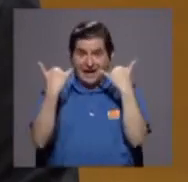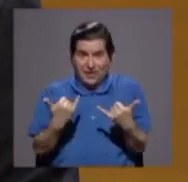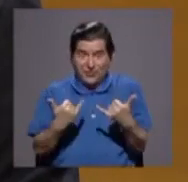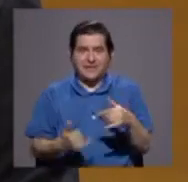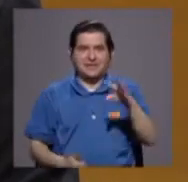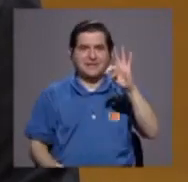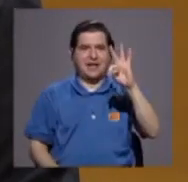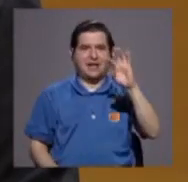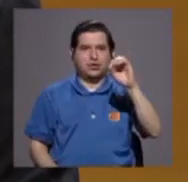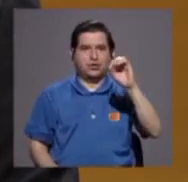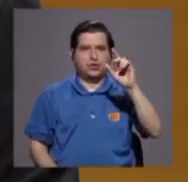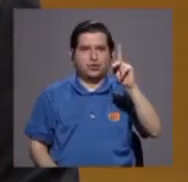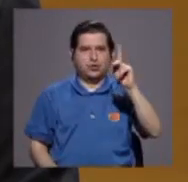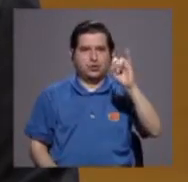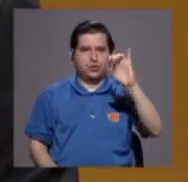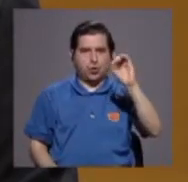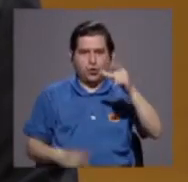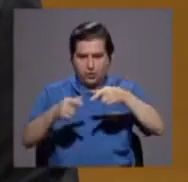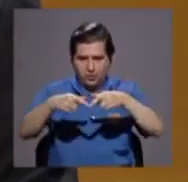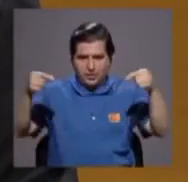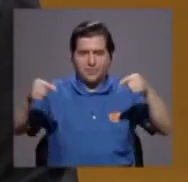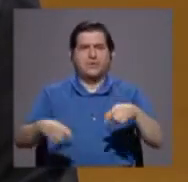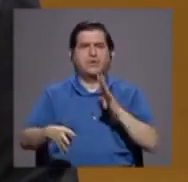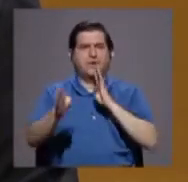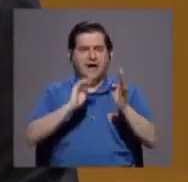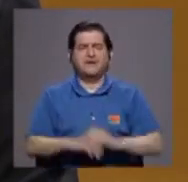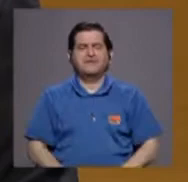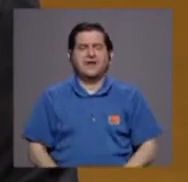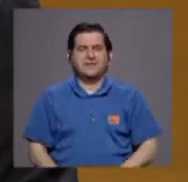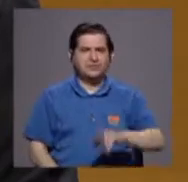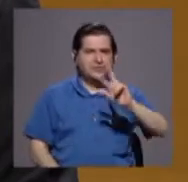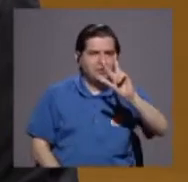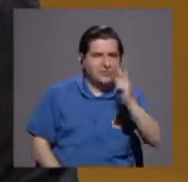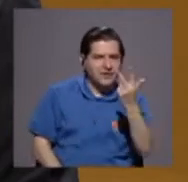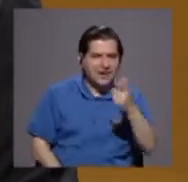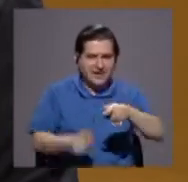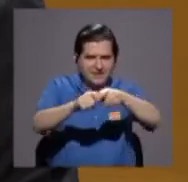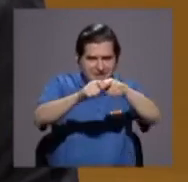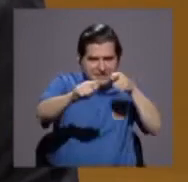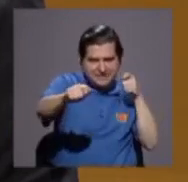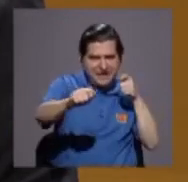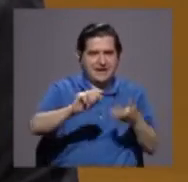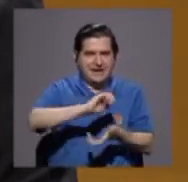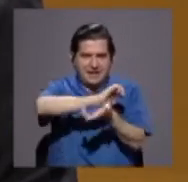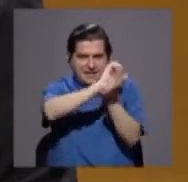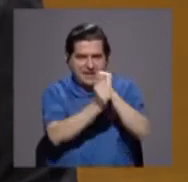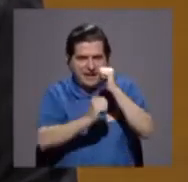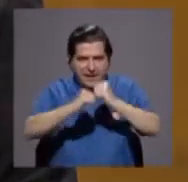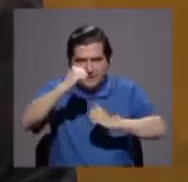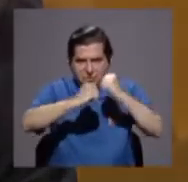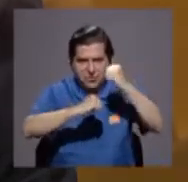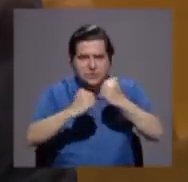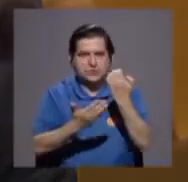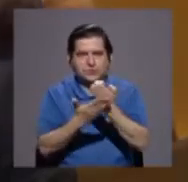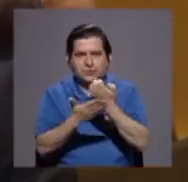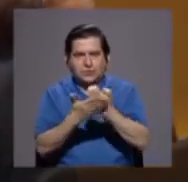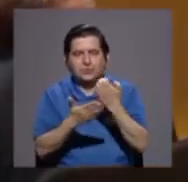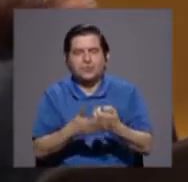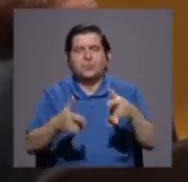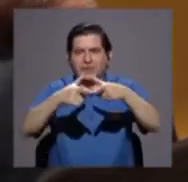dentro del ámbito de la tercera flecha, la reforma estructural, cómo esa